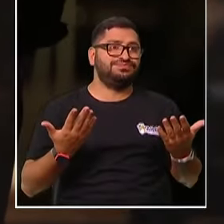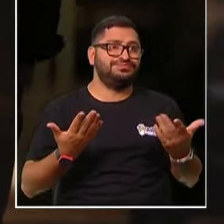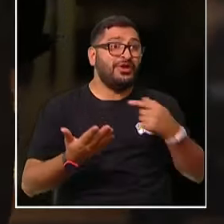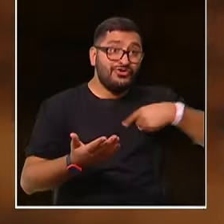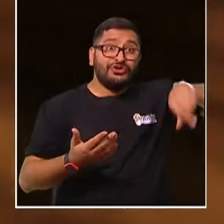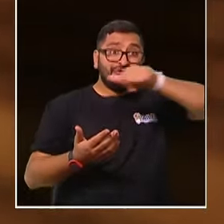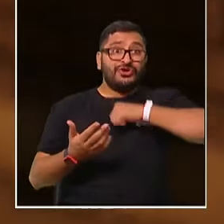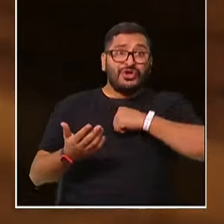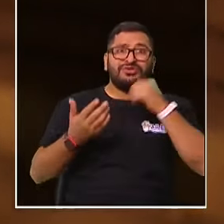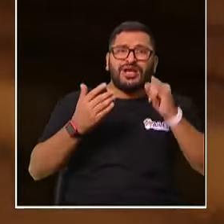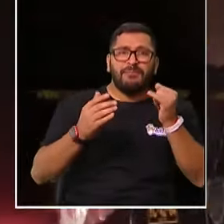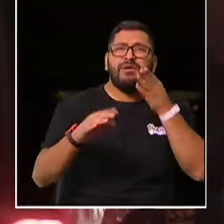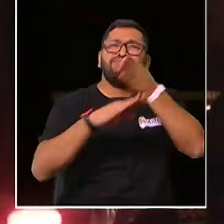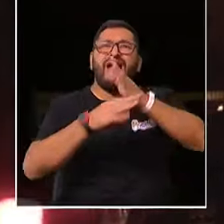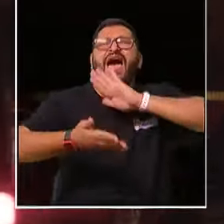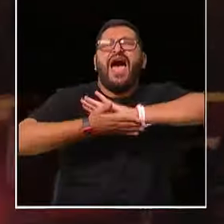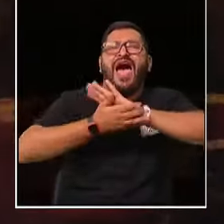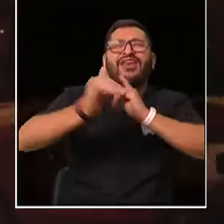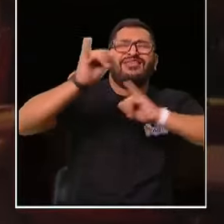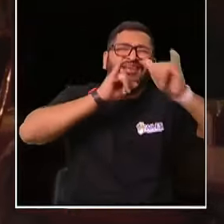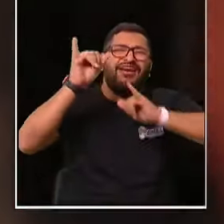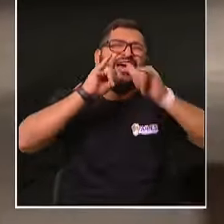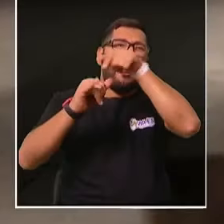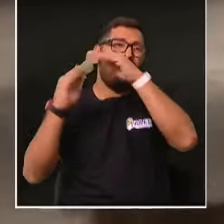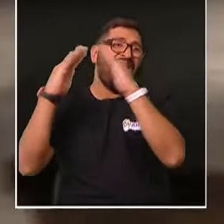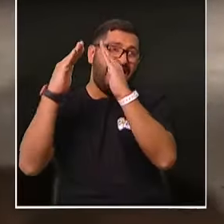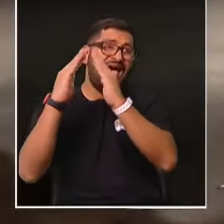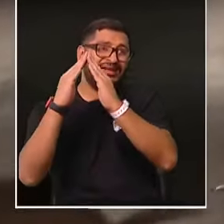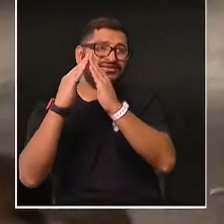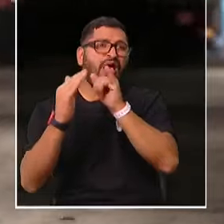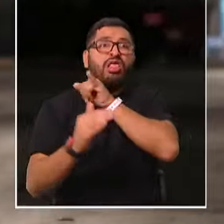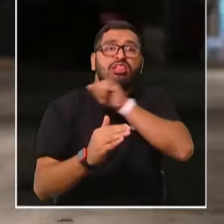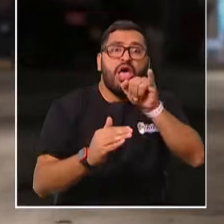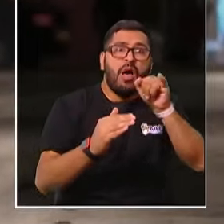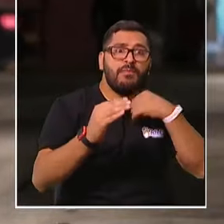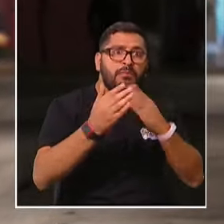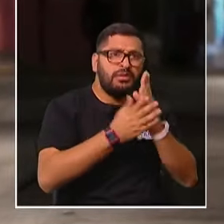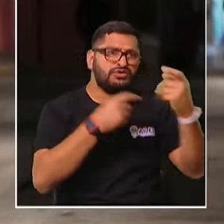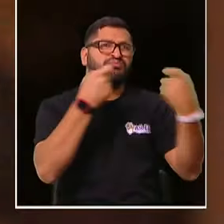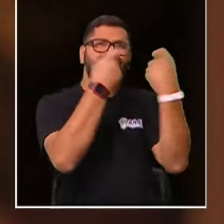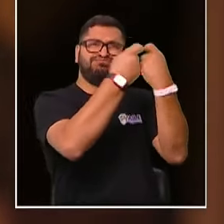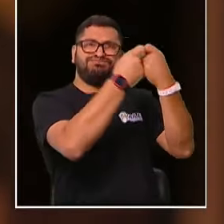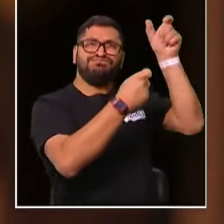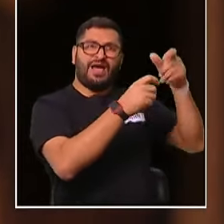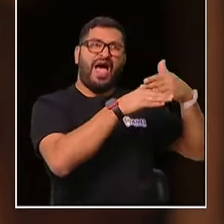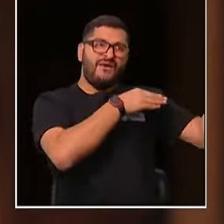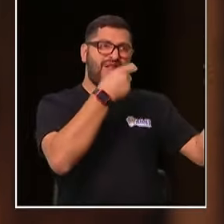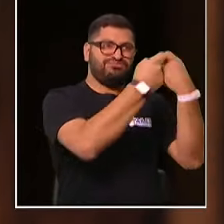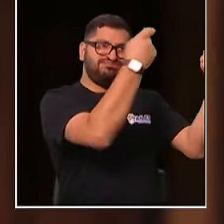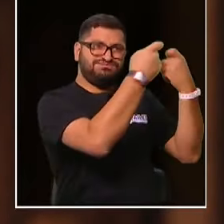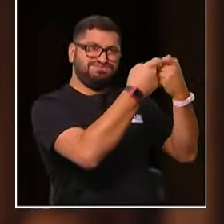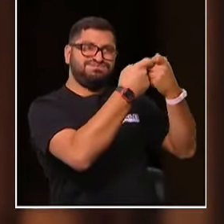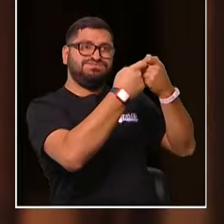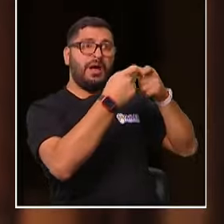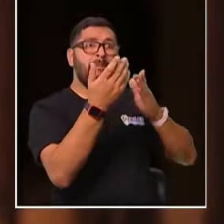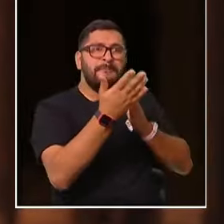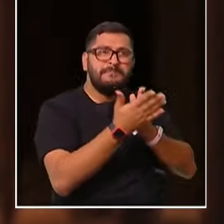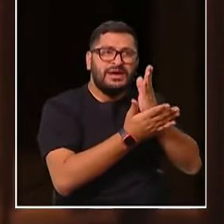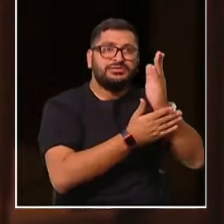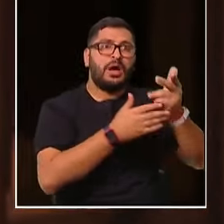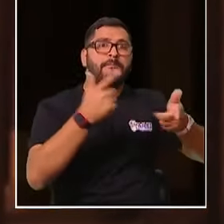Ese día nosotros estábamos en un carrete en una casa, entonces después se armó una pelea afuera y empezamos a